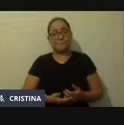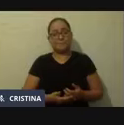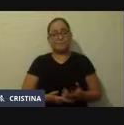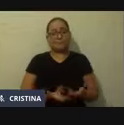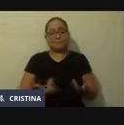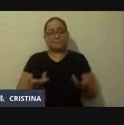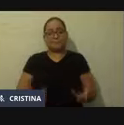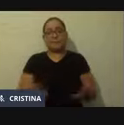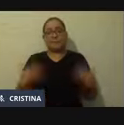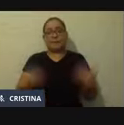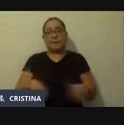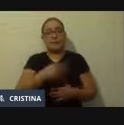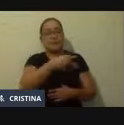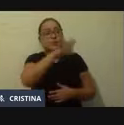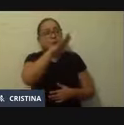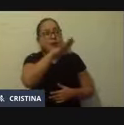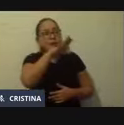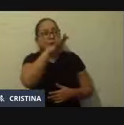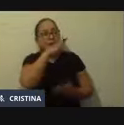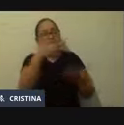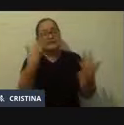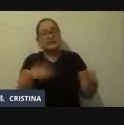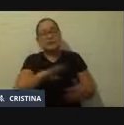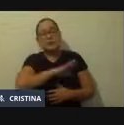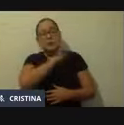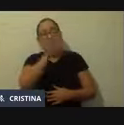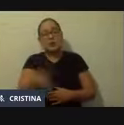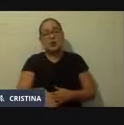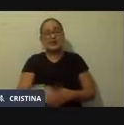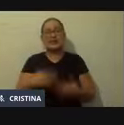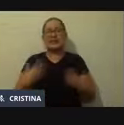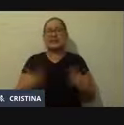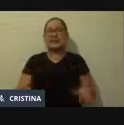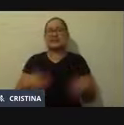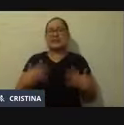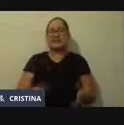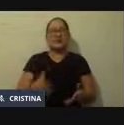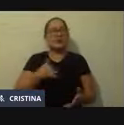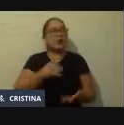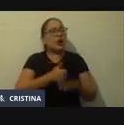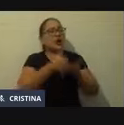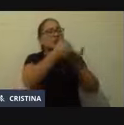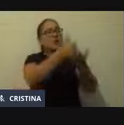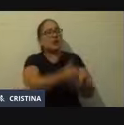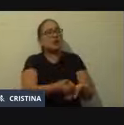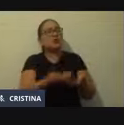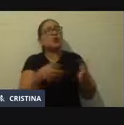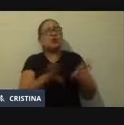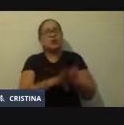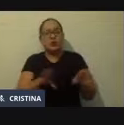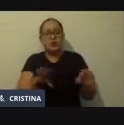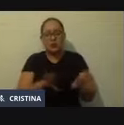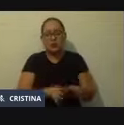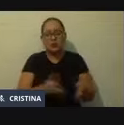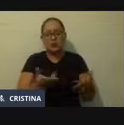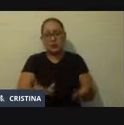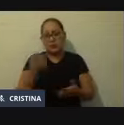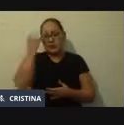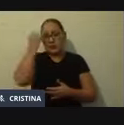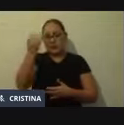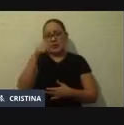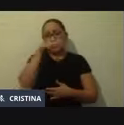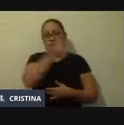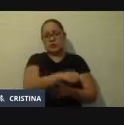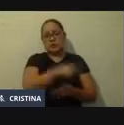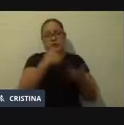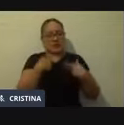híjole, se murió tu mamá, o sea, en qué fuerte, en qué te ayudo, y esta compasión natural de cuando sabes que alguien perdió a